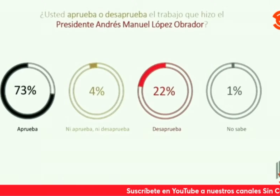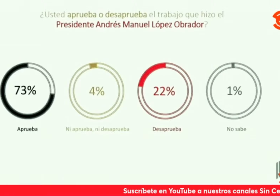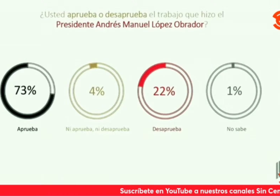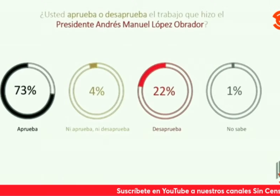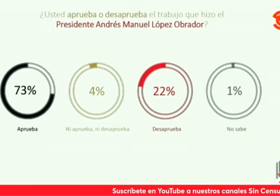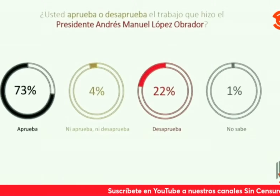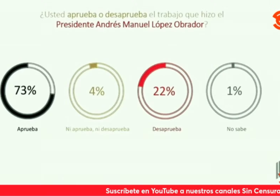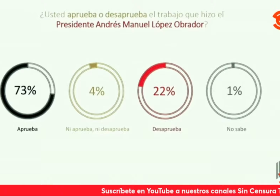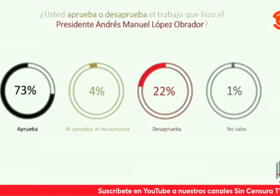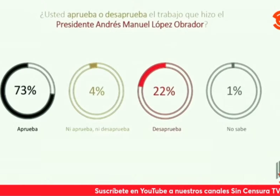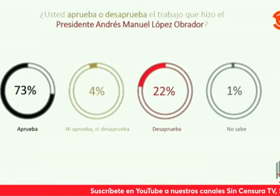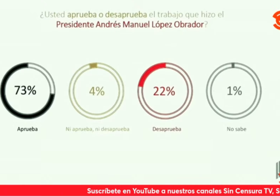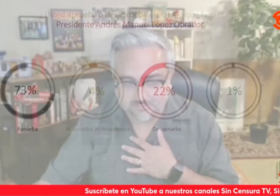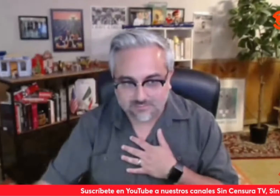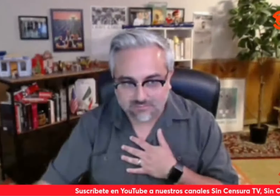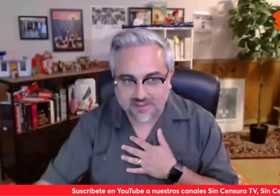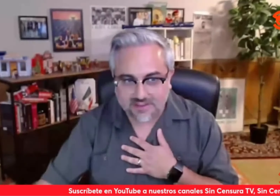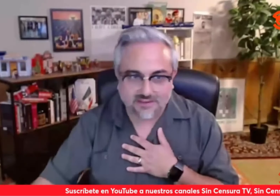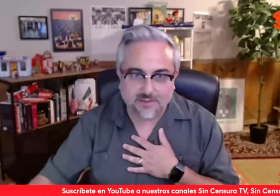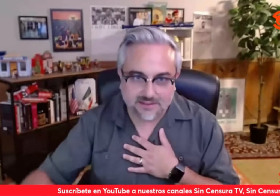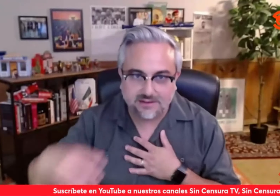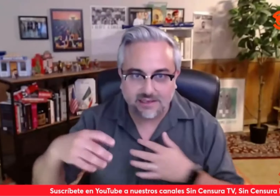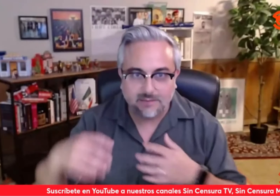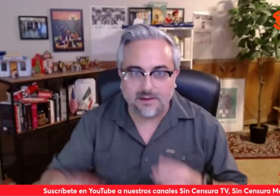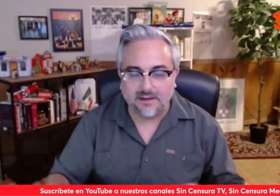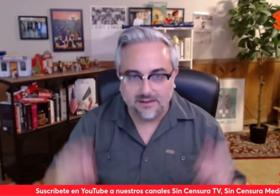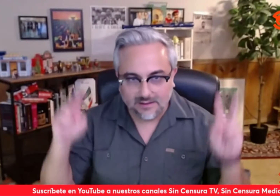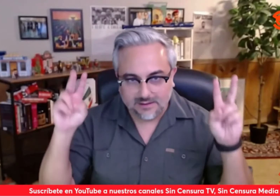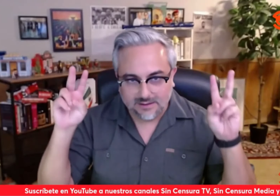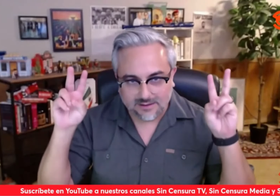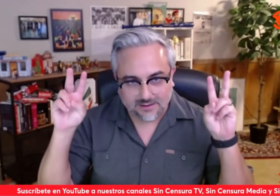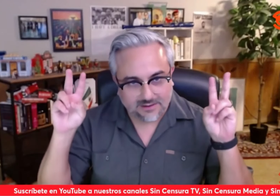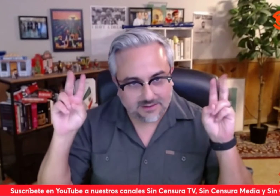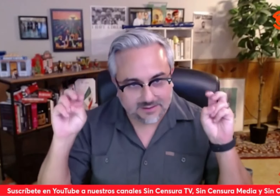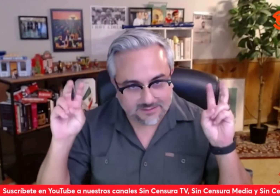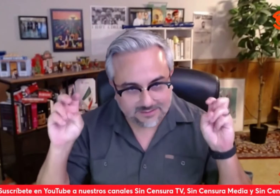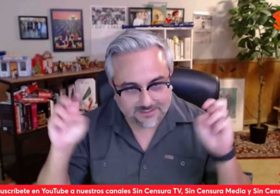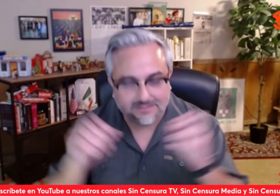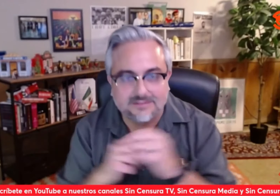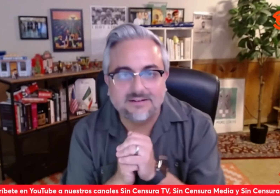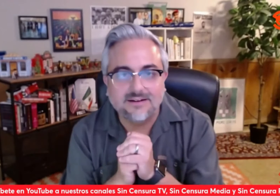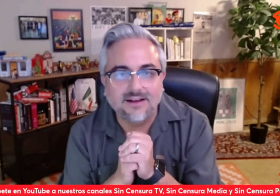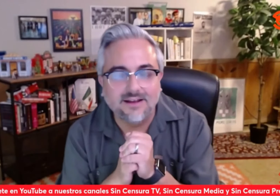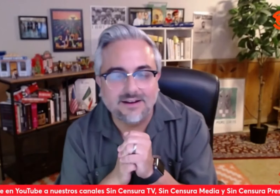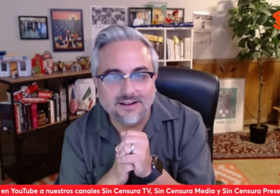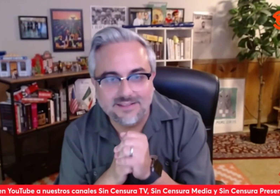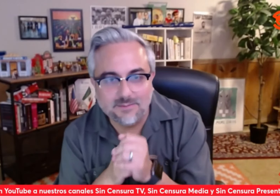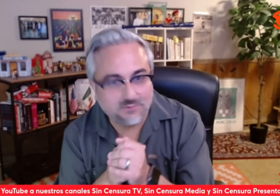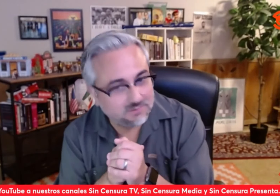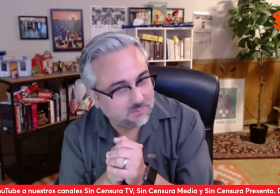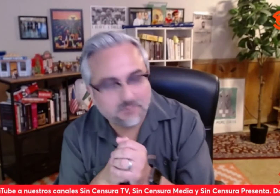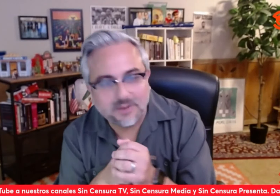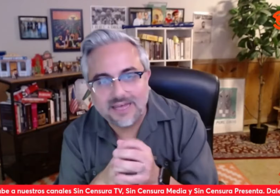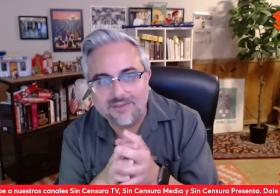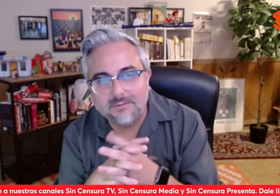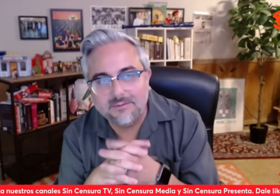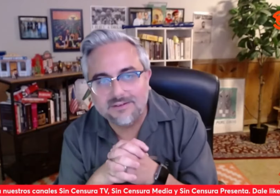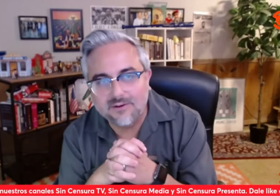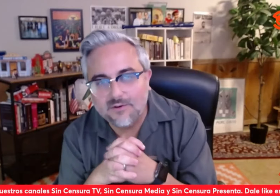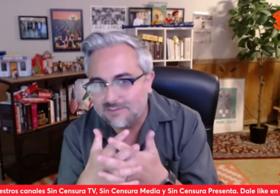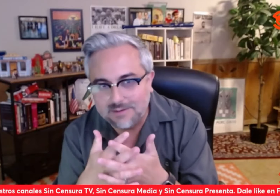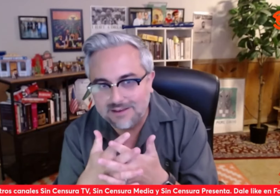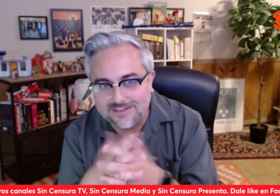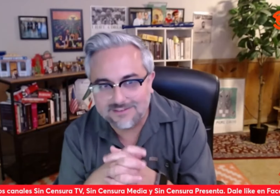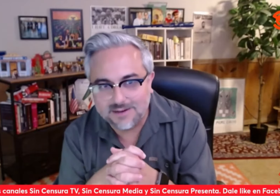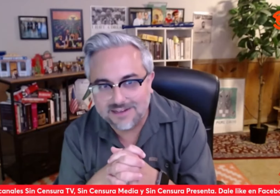digo, me dio a mí la impresión de que sabiendas de que iba a atender a Reinaide, pues lleva preparado.